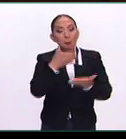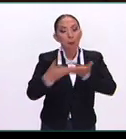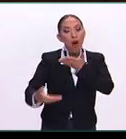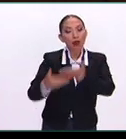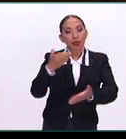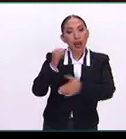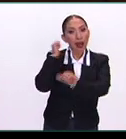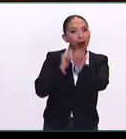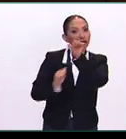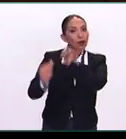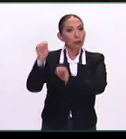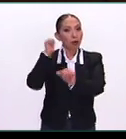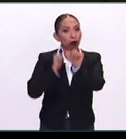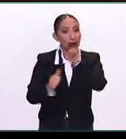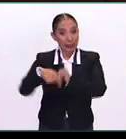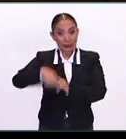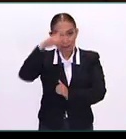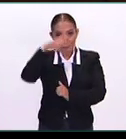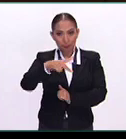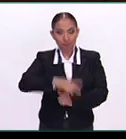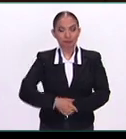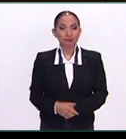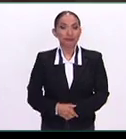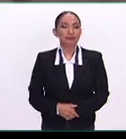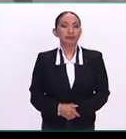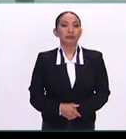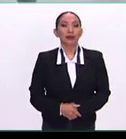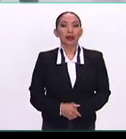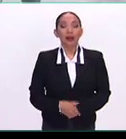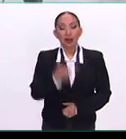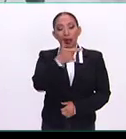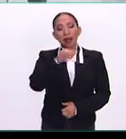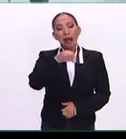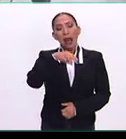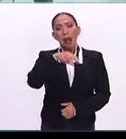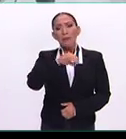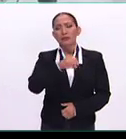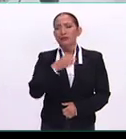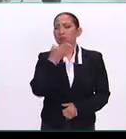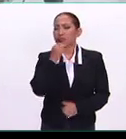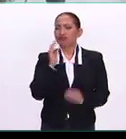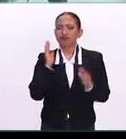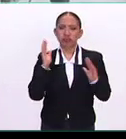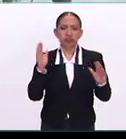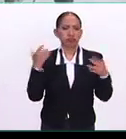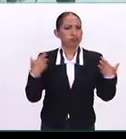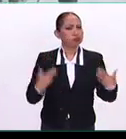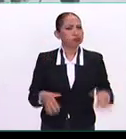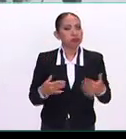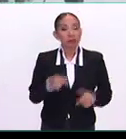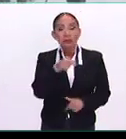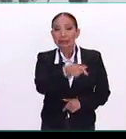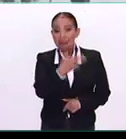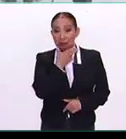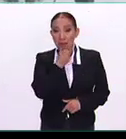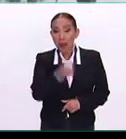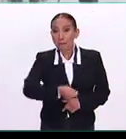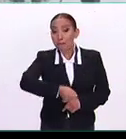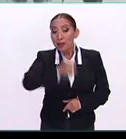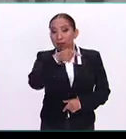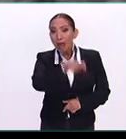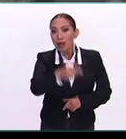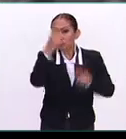moderna antropología en México. Gamio fue un hombre extraordinario. Fue el